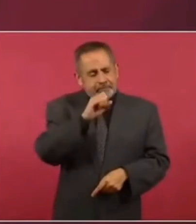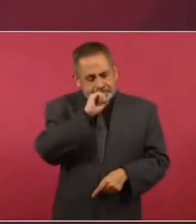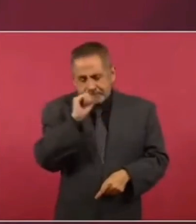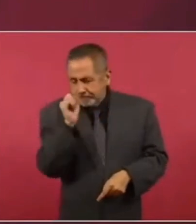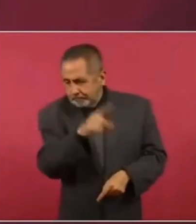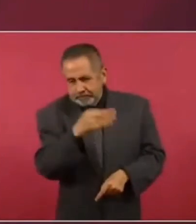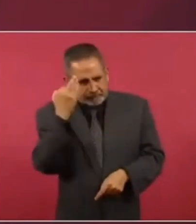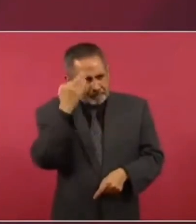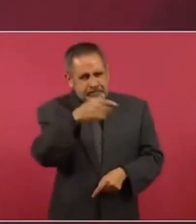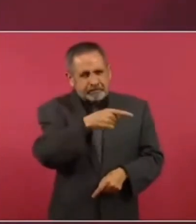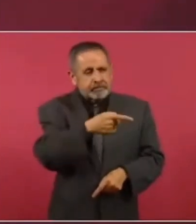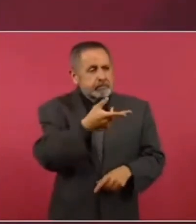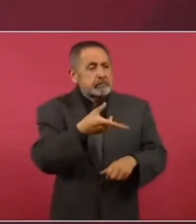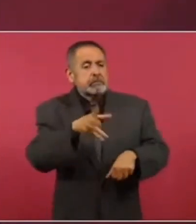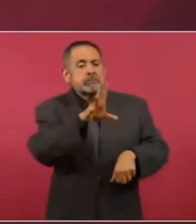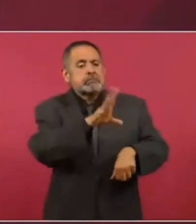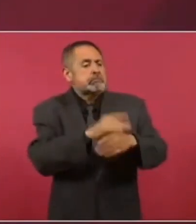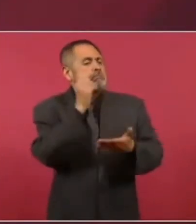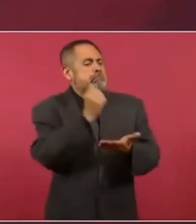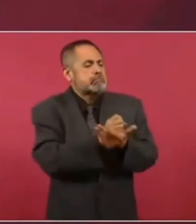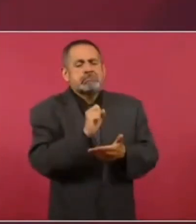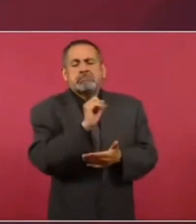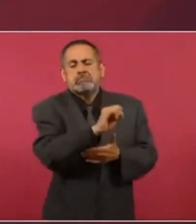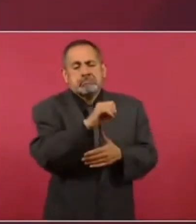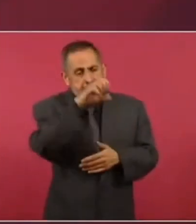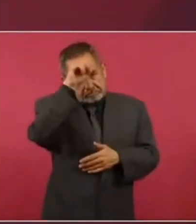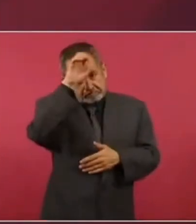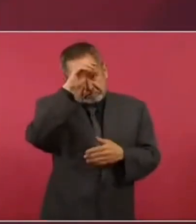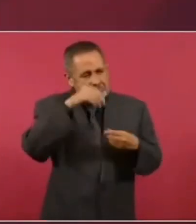se dieron concesiones a una empresa minera